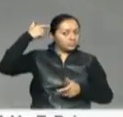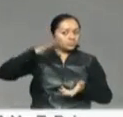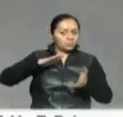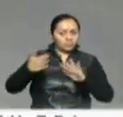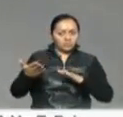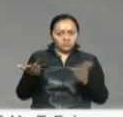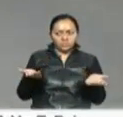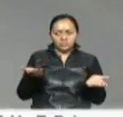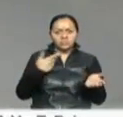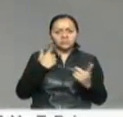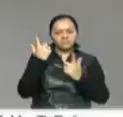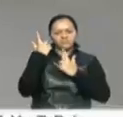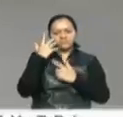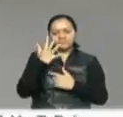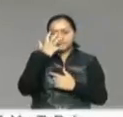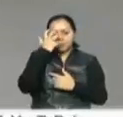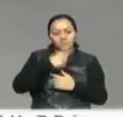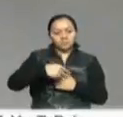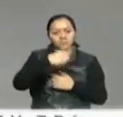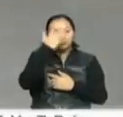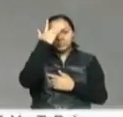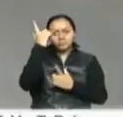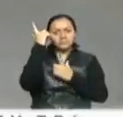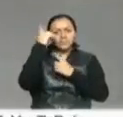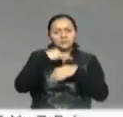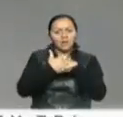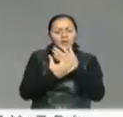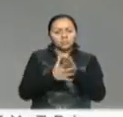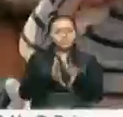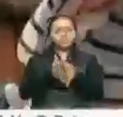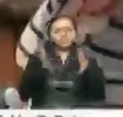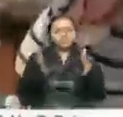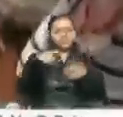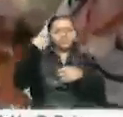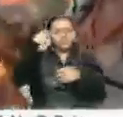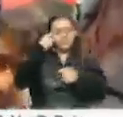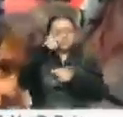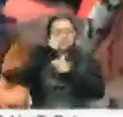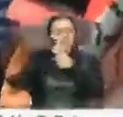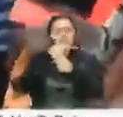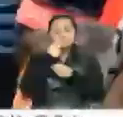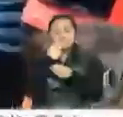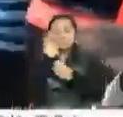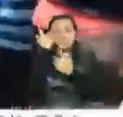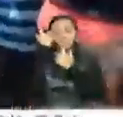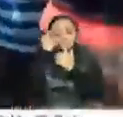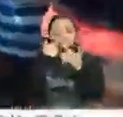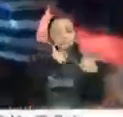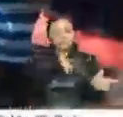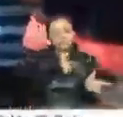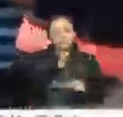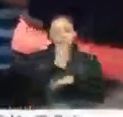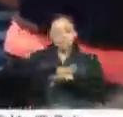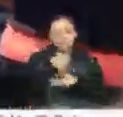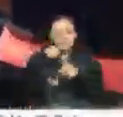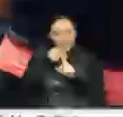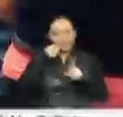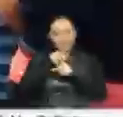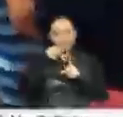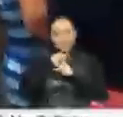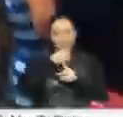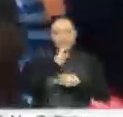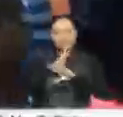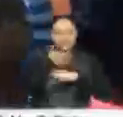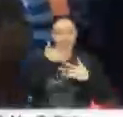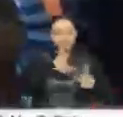sometido. La Secretaría de Defensa pidió esclarecer fehacientemente el video y aseguró que los soldados abrieron fuego tras las agresiones perpetradas por